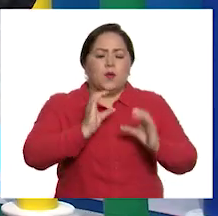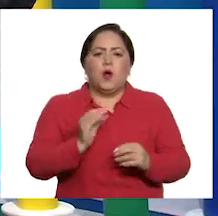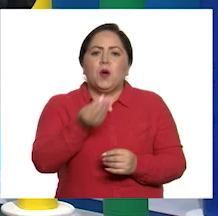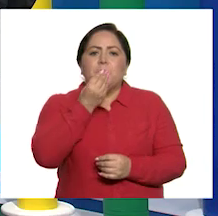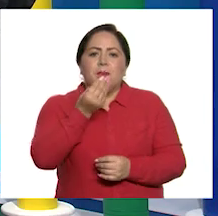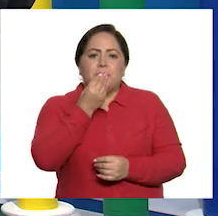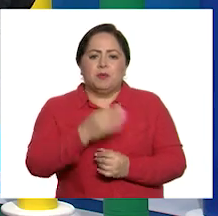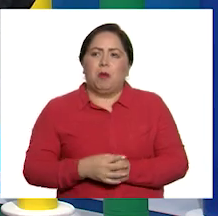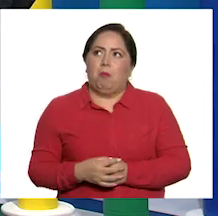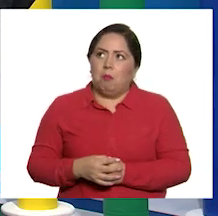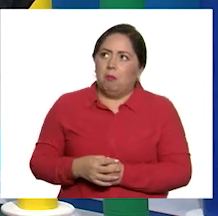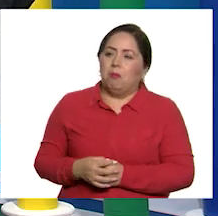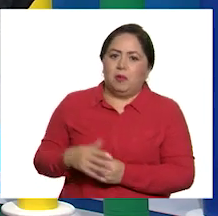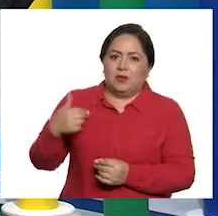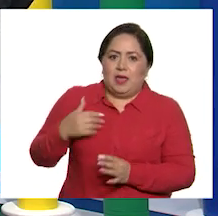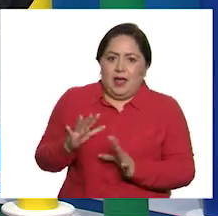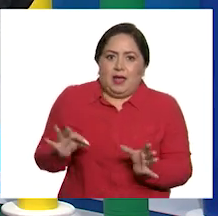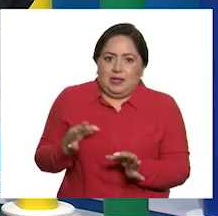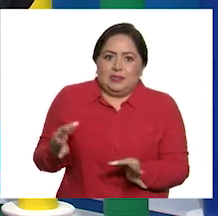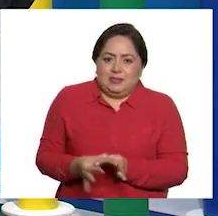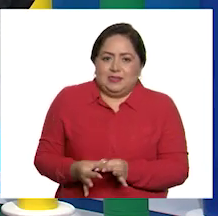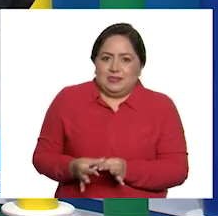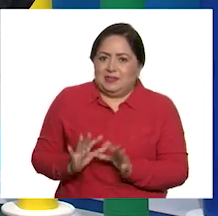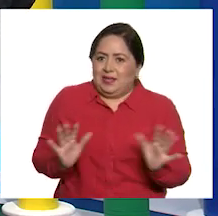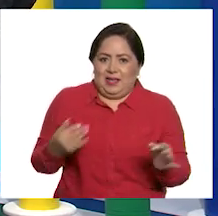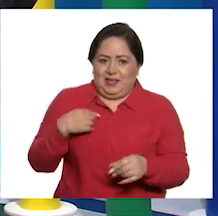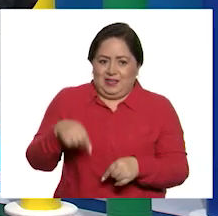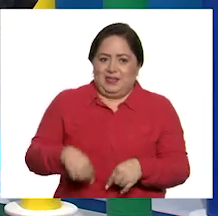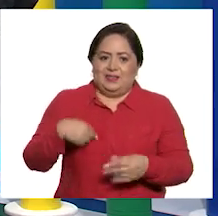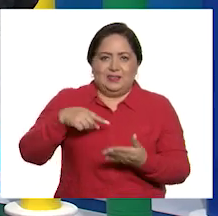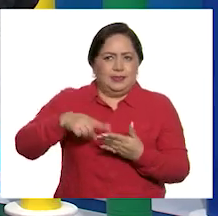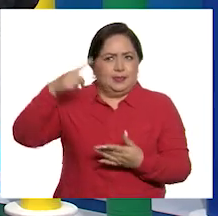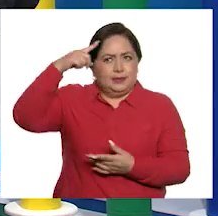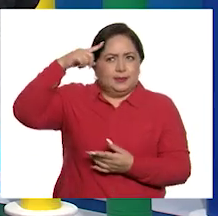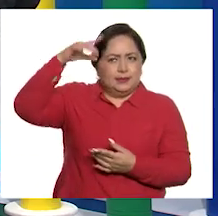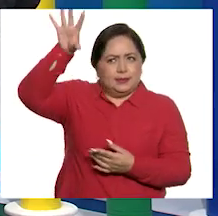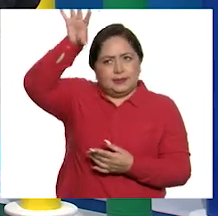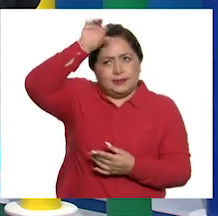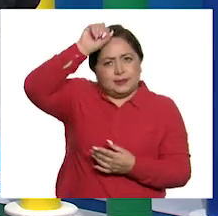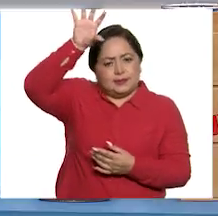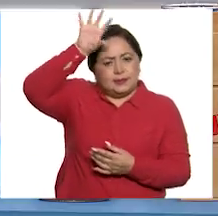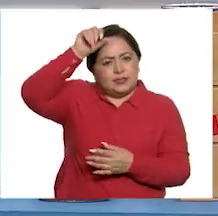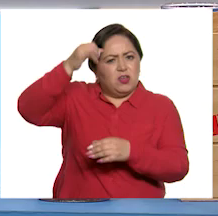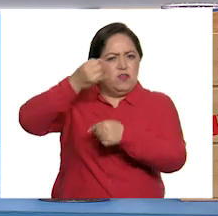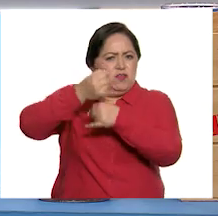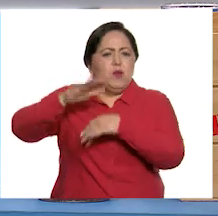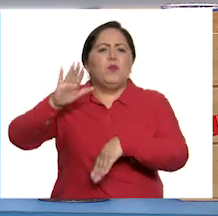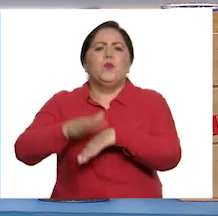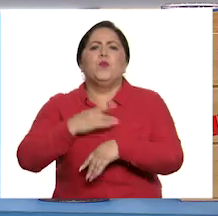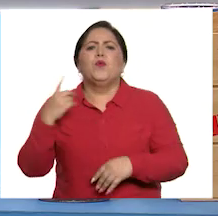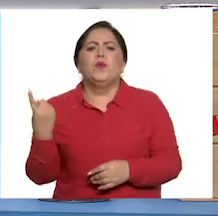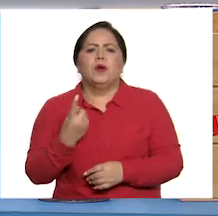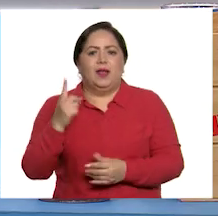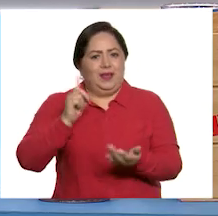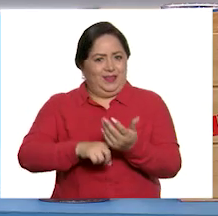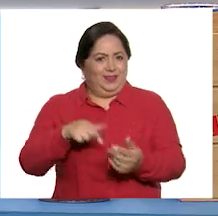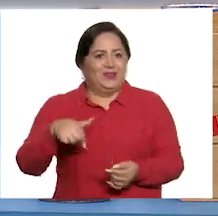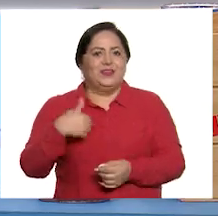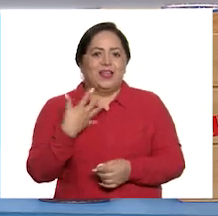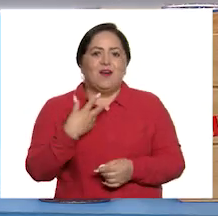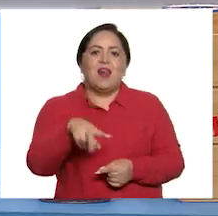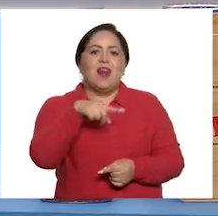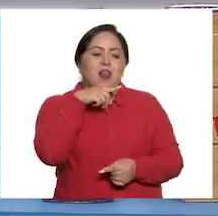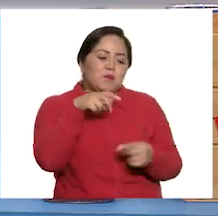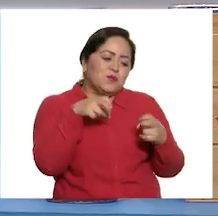alimentos. Pues ya estoy listísima. Aquí en mi cabeza voy a guardar toda esa información porque aquí también tengo